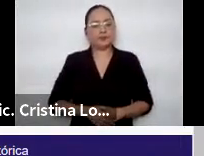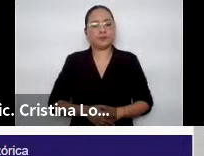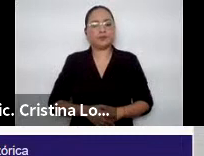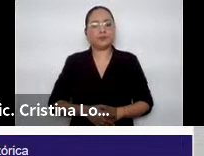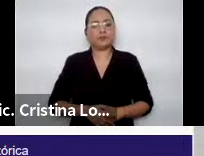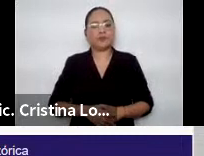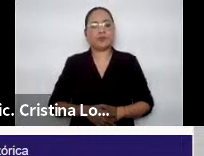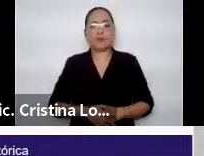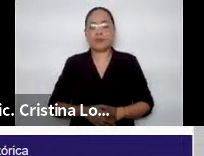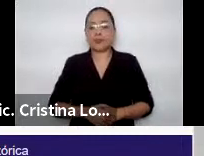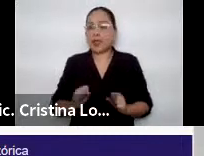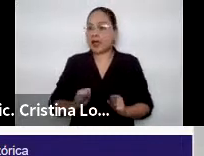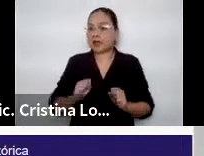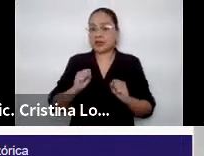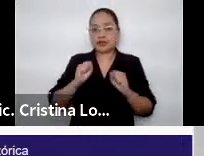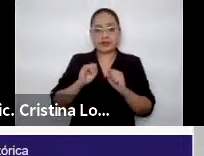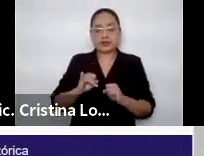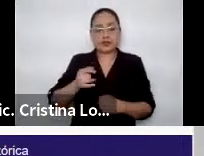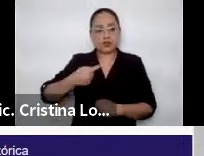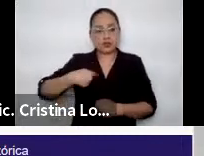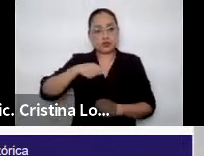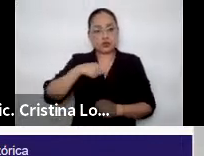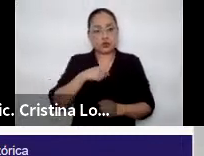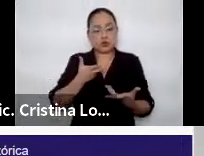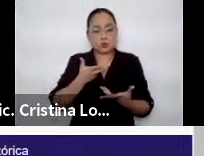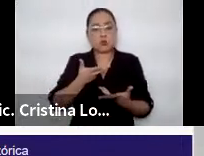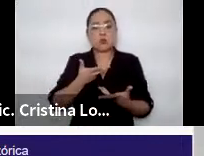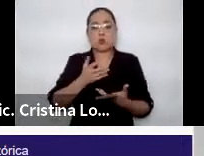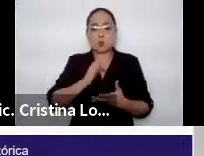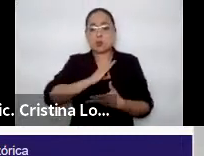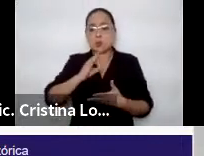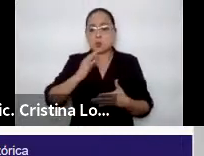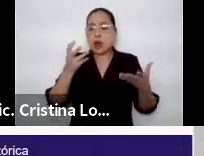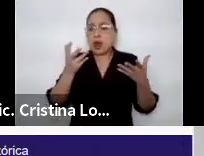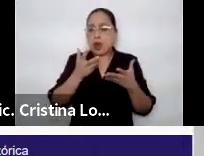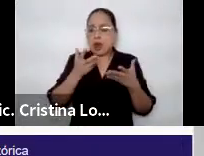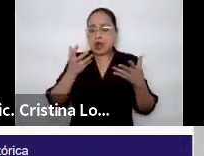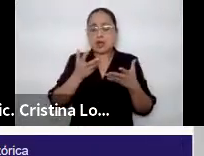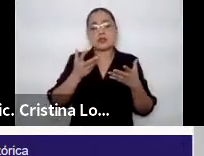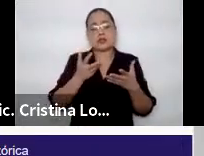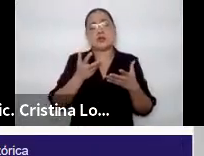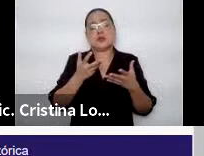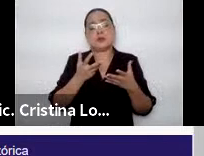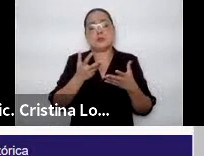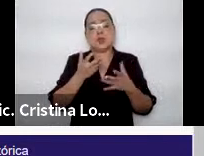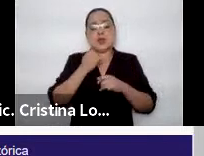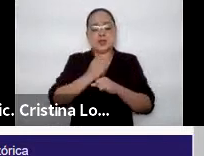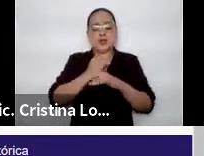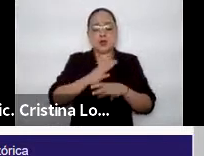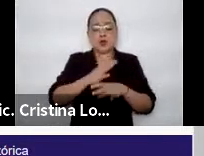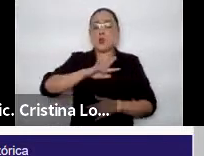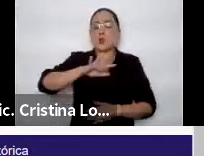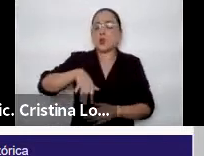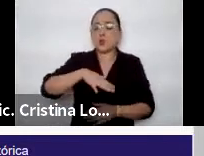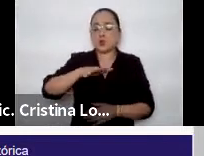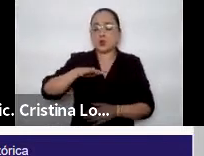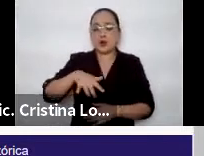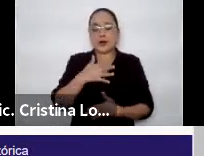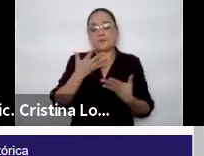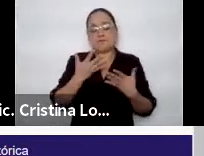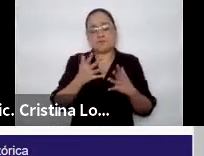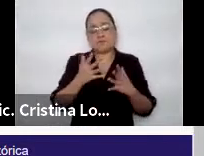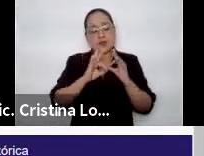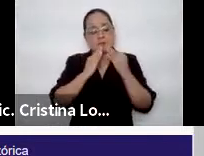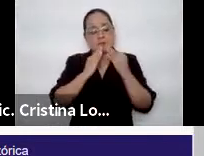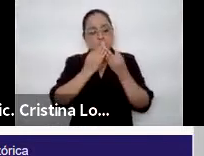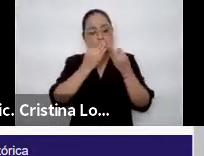Entonces, aquí es como nosotros podemos realizar precisamente nuestras búsquedas utilizando